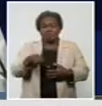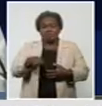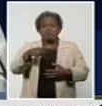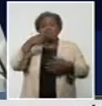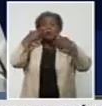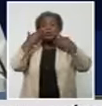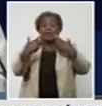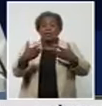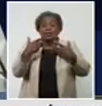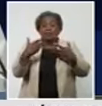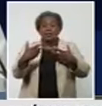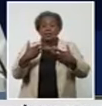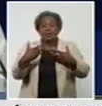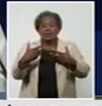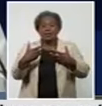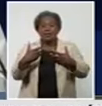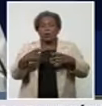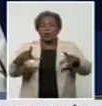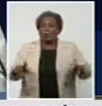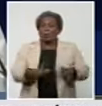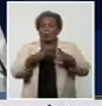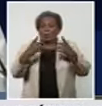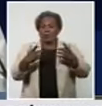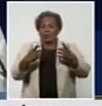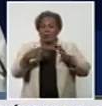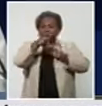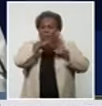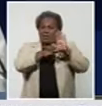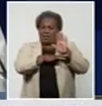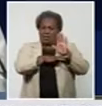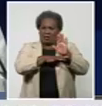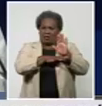es cumplir con las medidas de